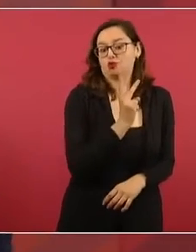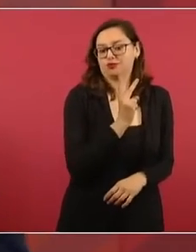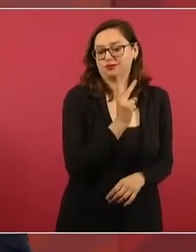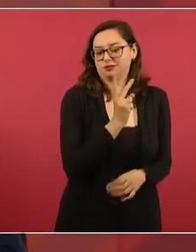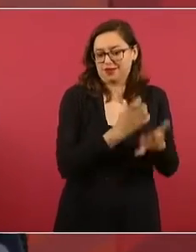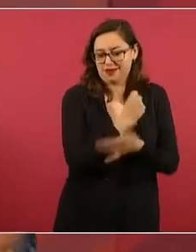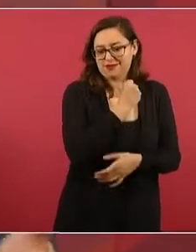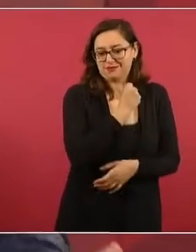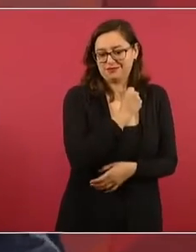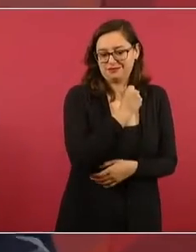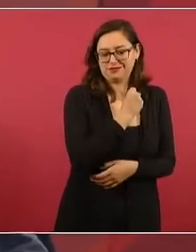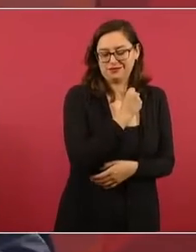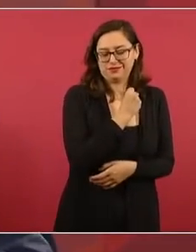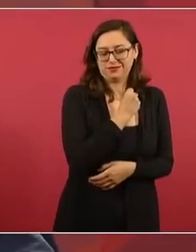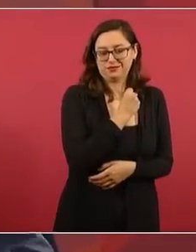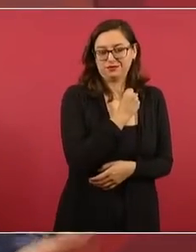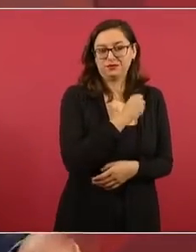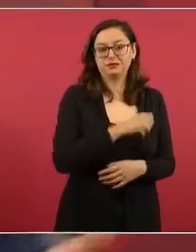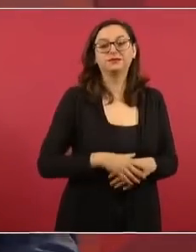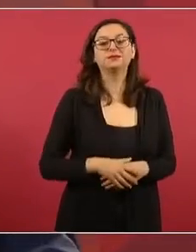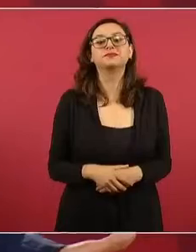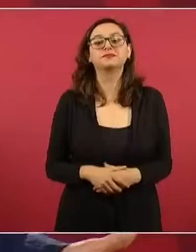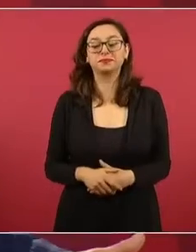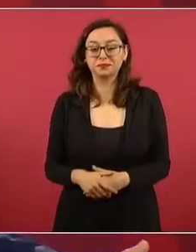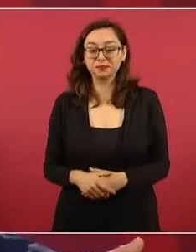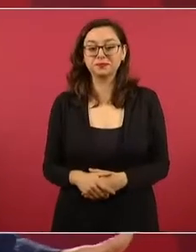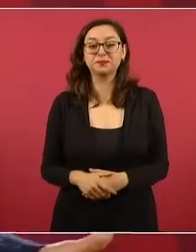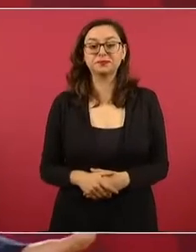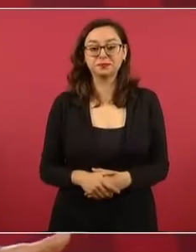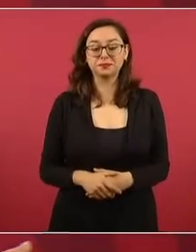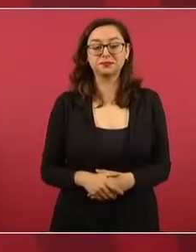No, pues nosotros queremos